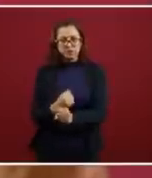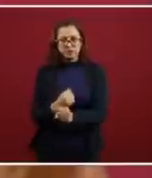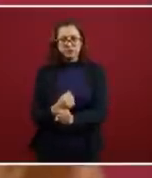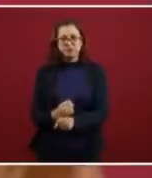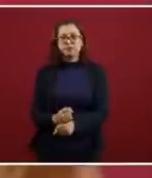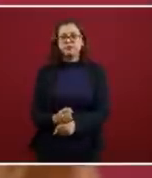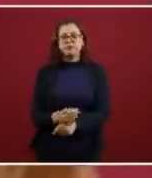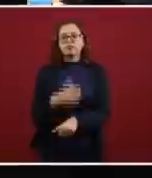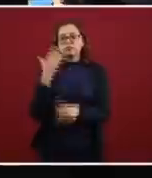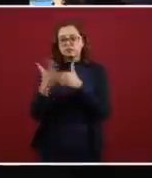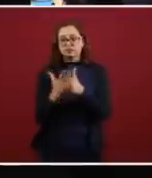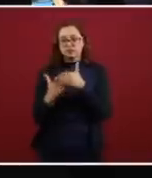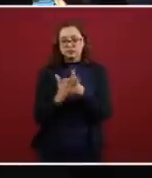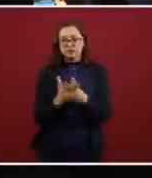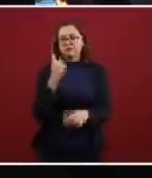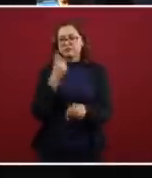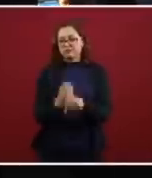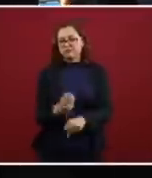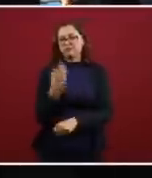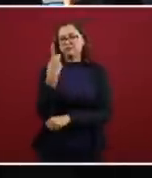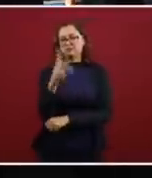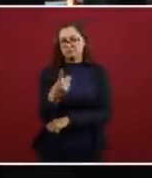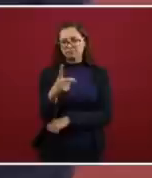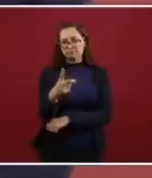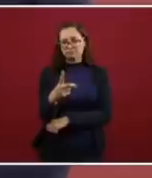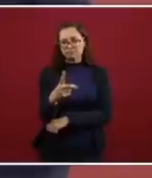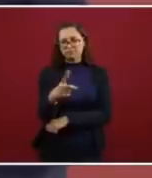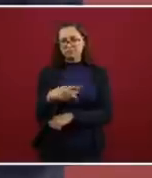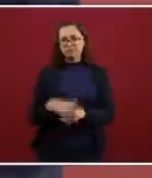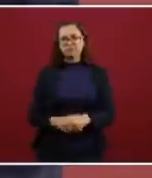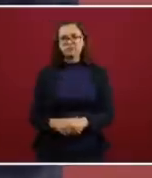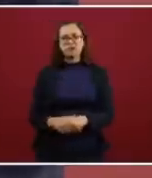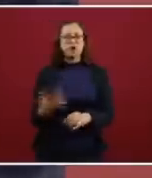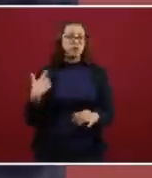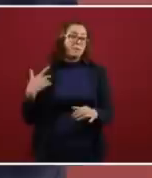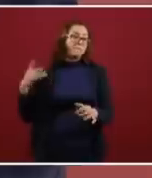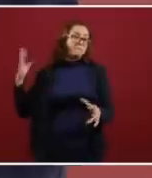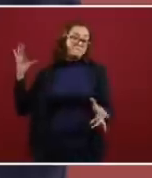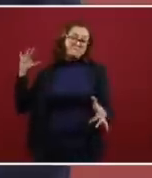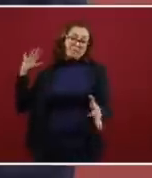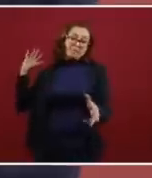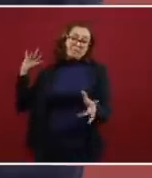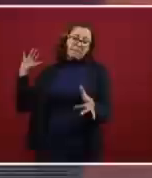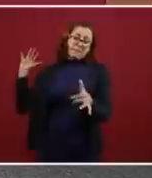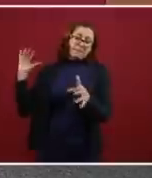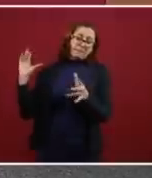el primero de diciembre. Voy a hacer un recuento.